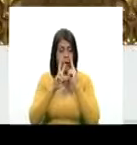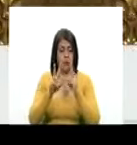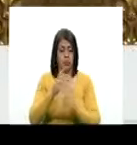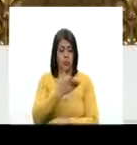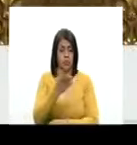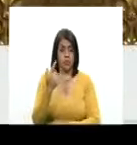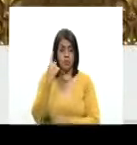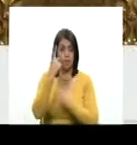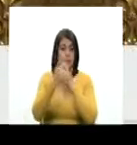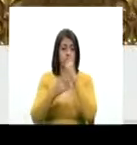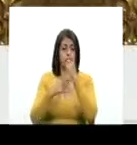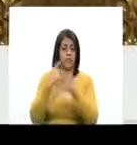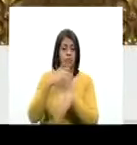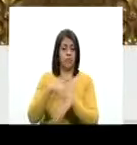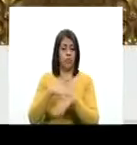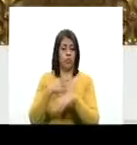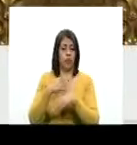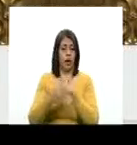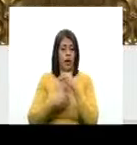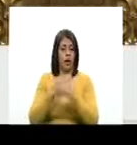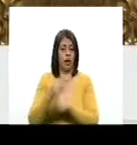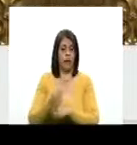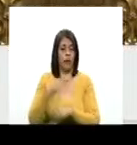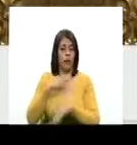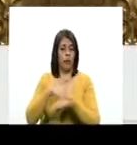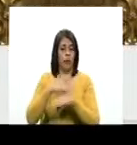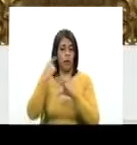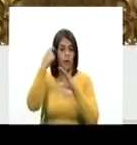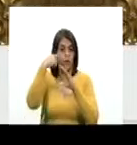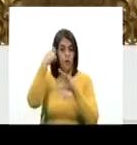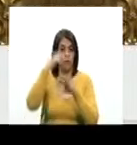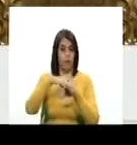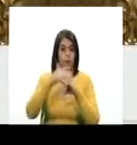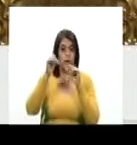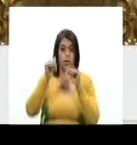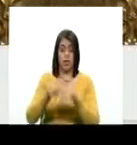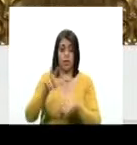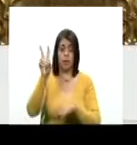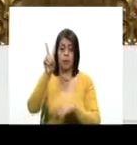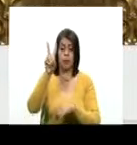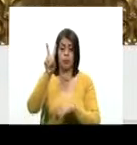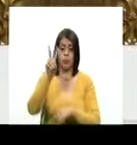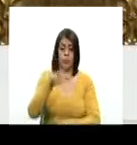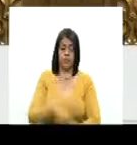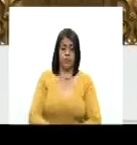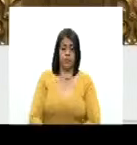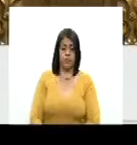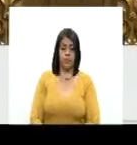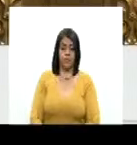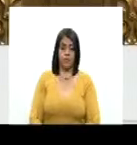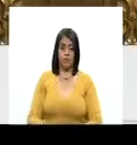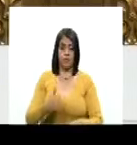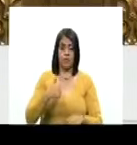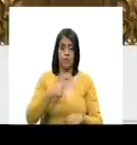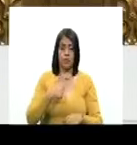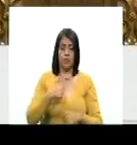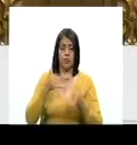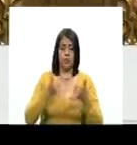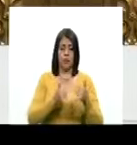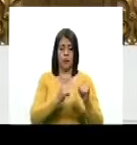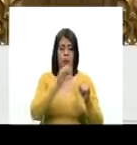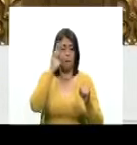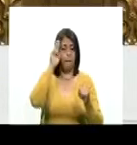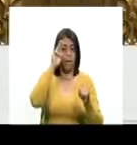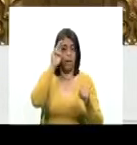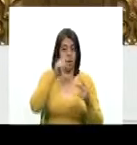ustedes se preguntarán, ¿por qué estoy haciendo lo que hago? ¿Por qué hago estos videos? ¿Por qué estoy acá en Venezuela? Yo soy hijo de una